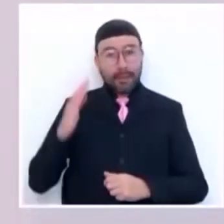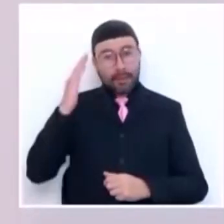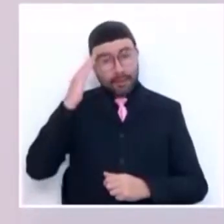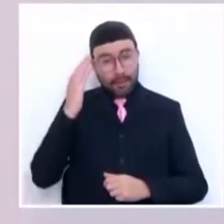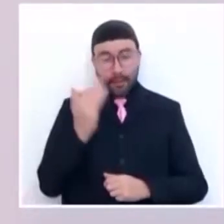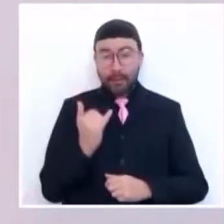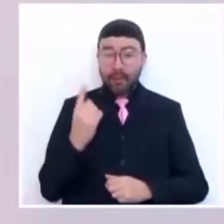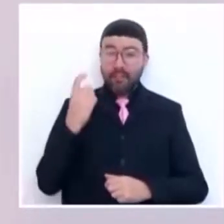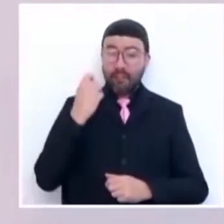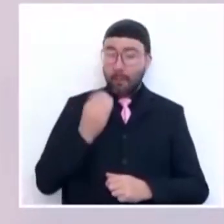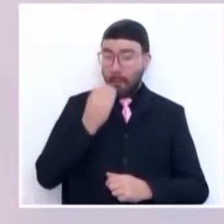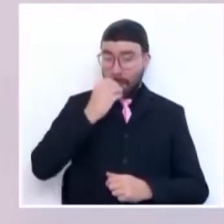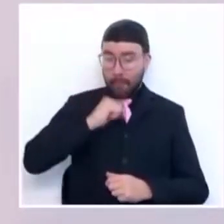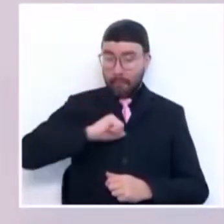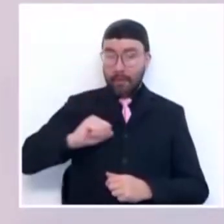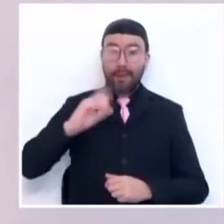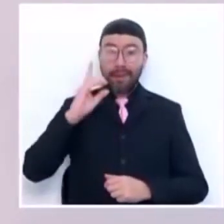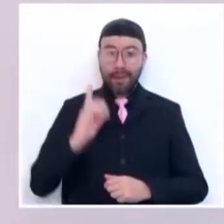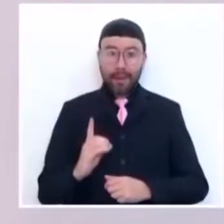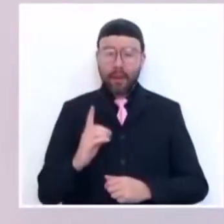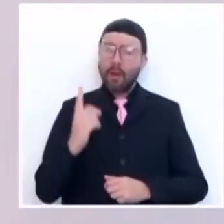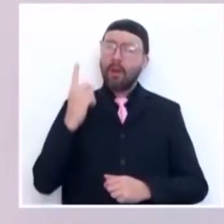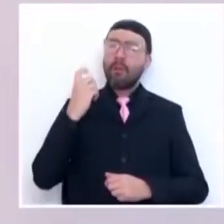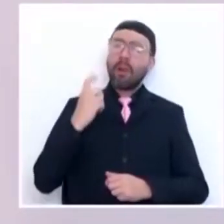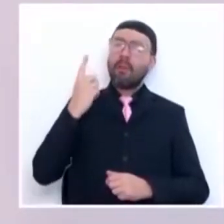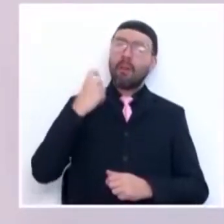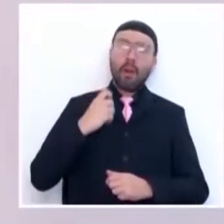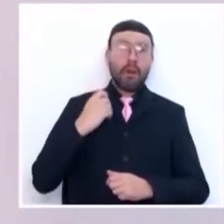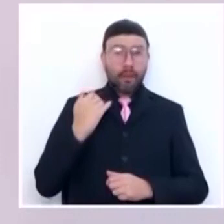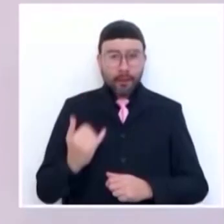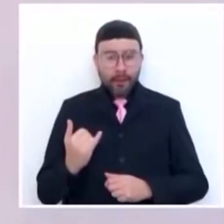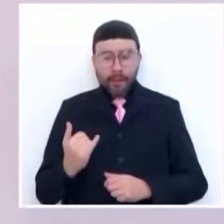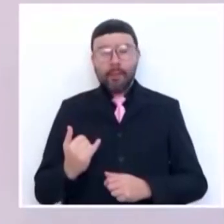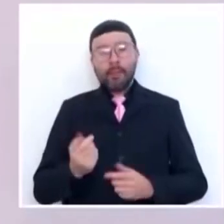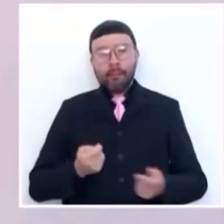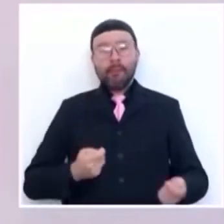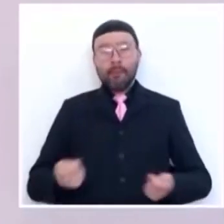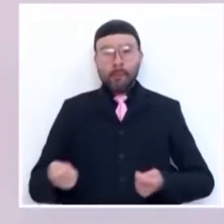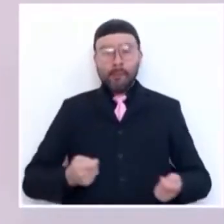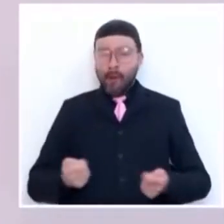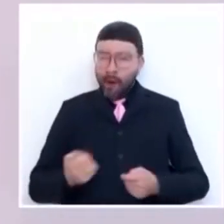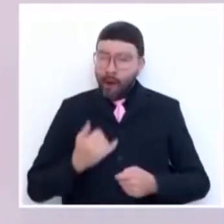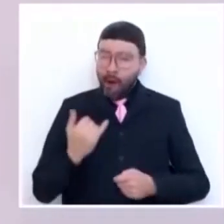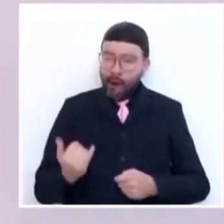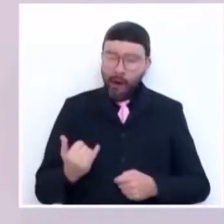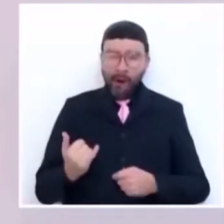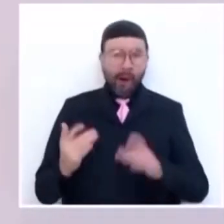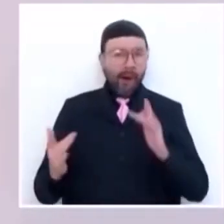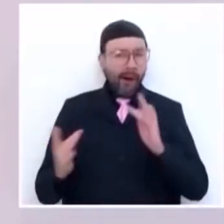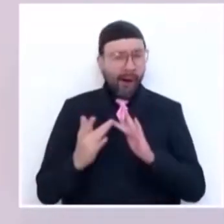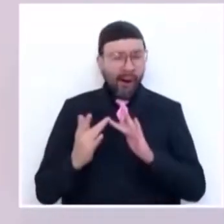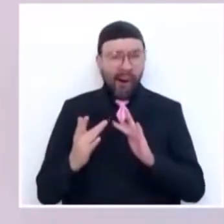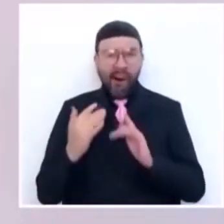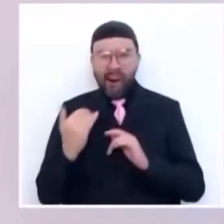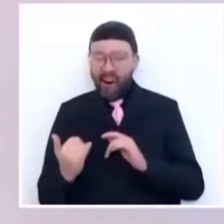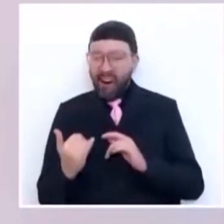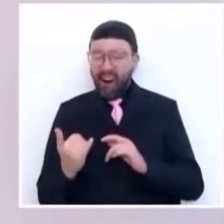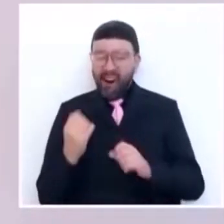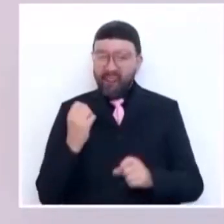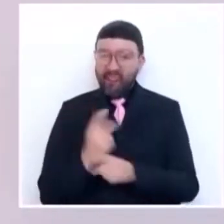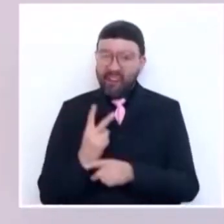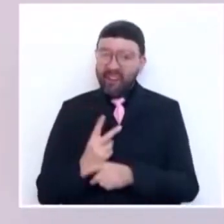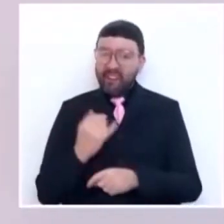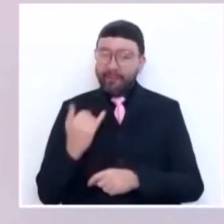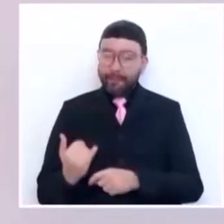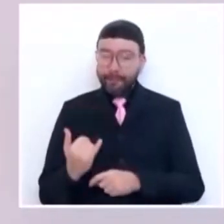pues es uno de los factores que que está asociado a la, al riesgo